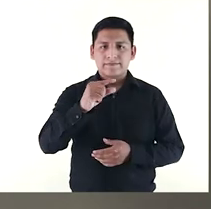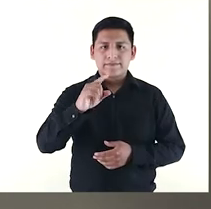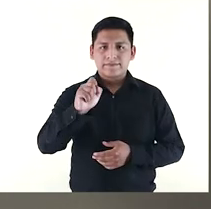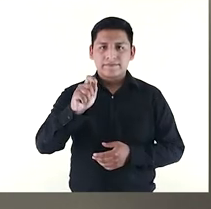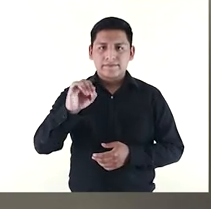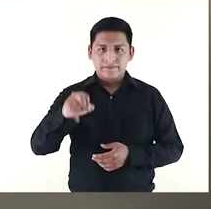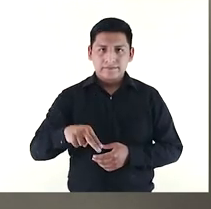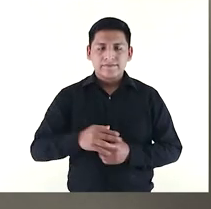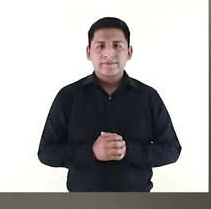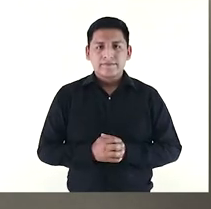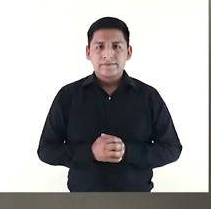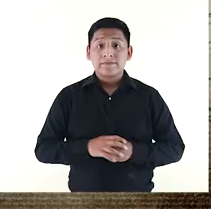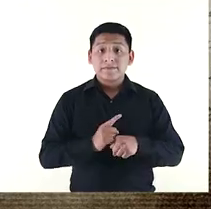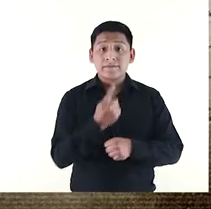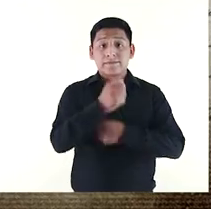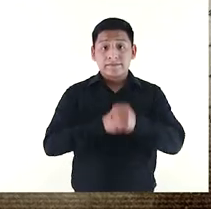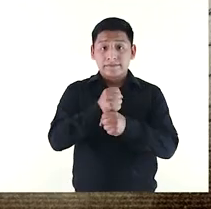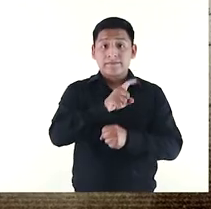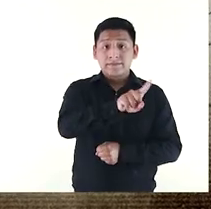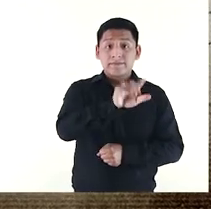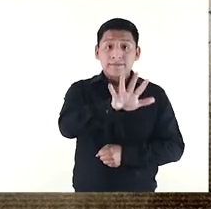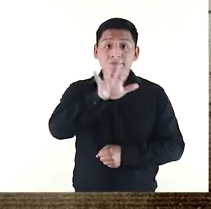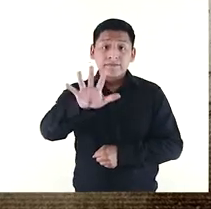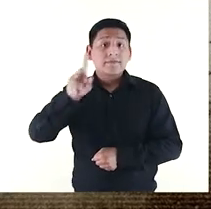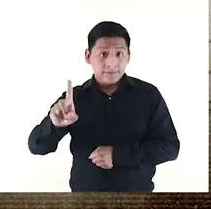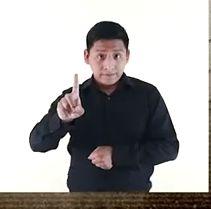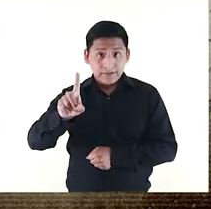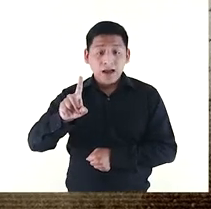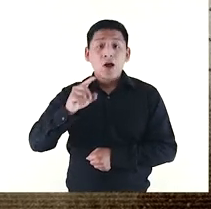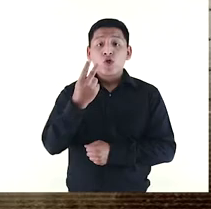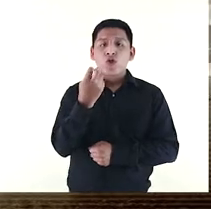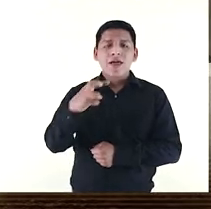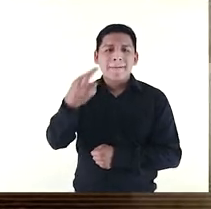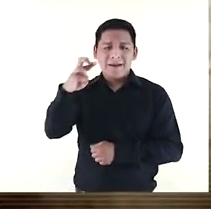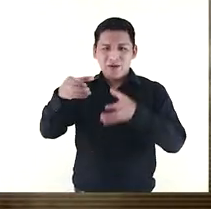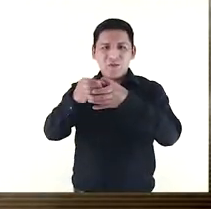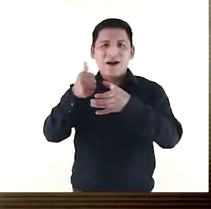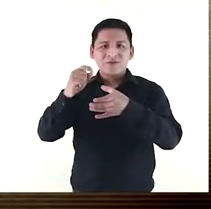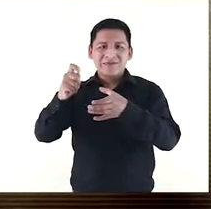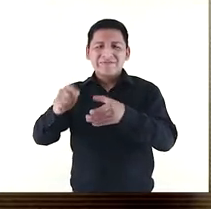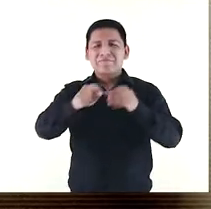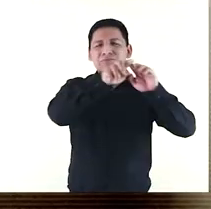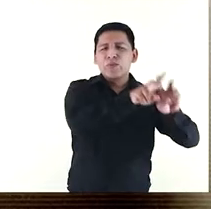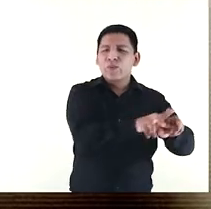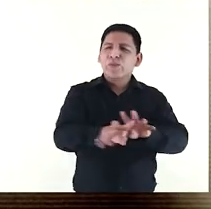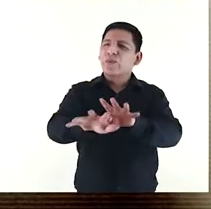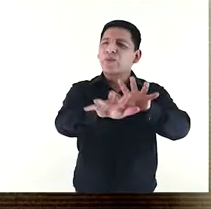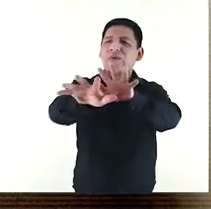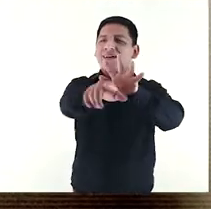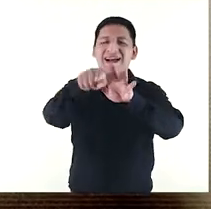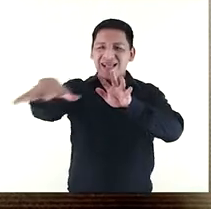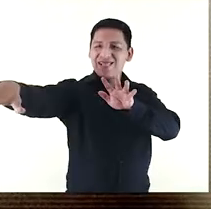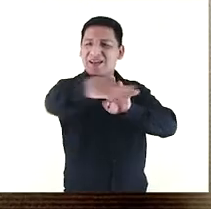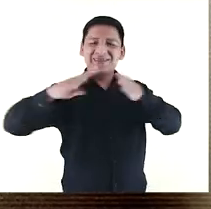Iglesia de San Agustín. El primero de 1551, 12 padres agustinos hacia su entrada solemne